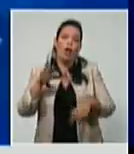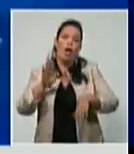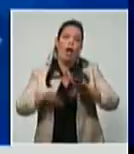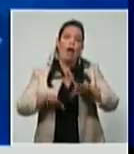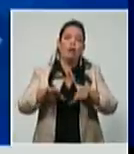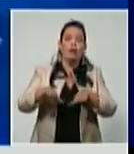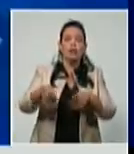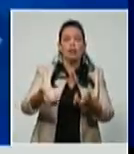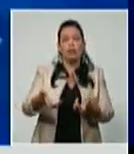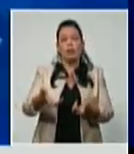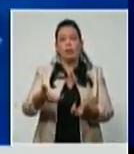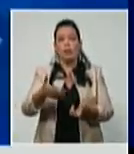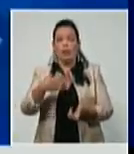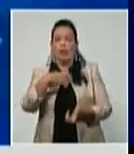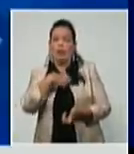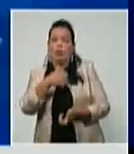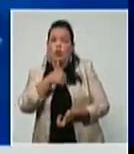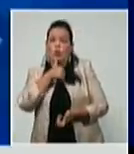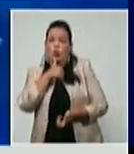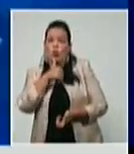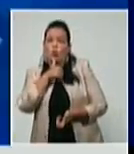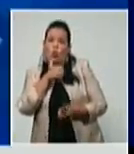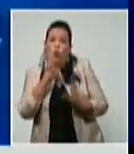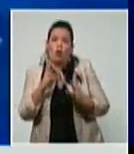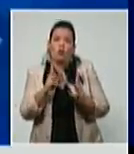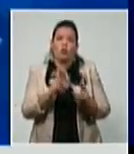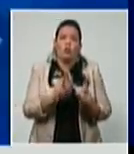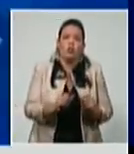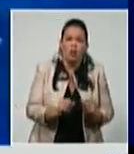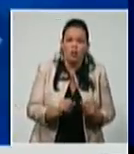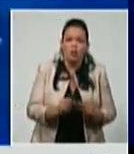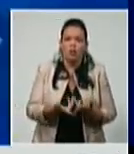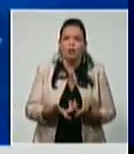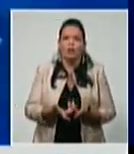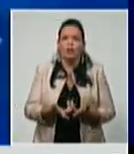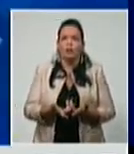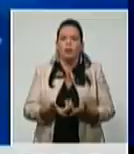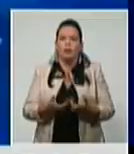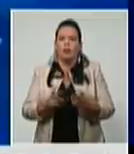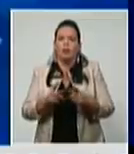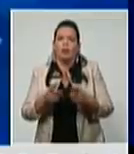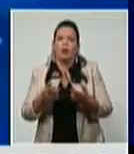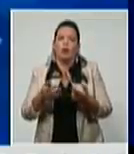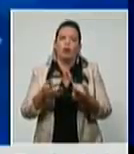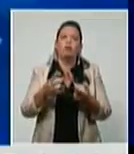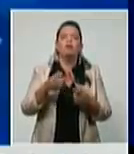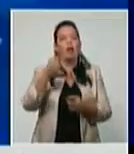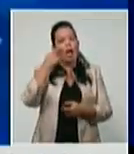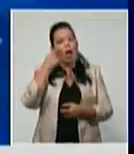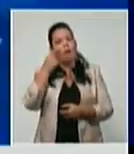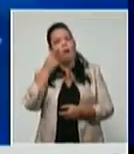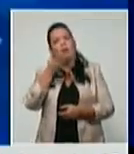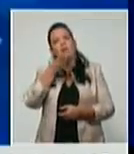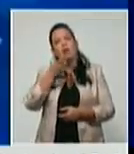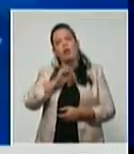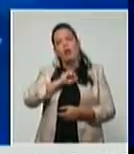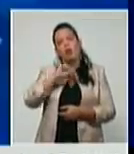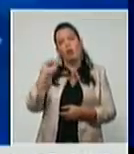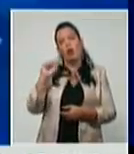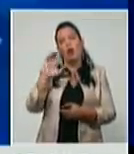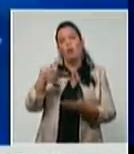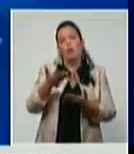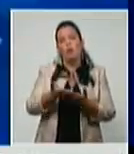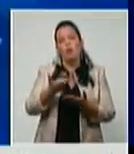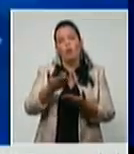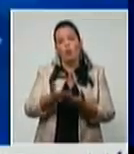así, y un medio diagnóstico menos costoso que el PCR, porque el PCR es